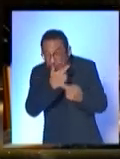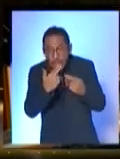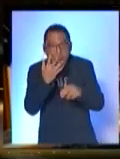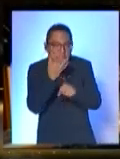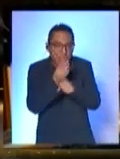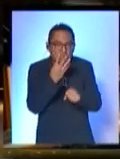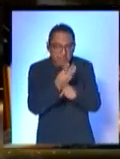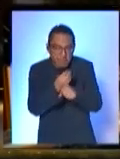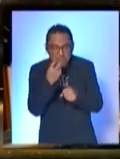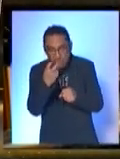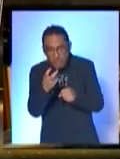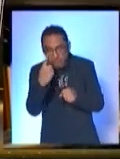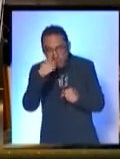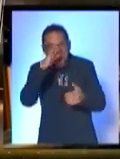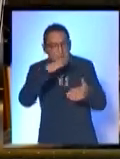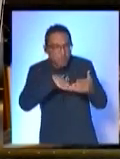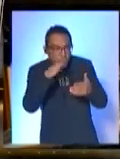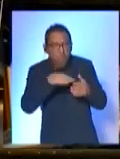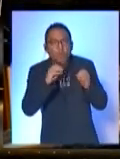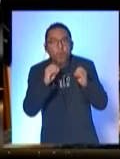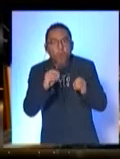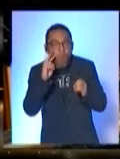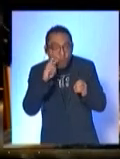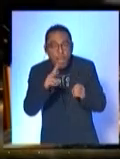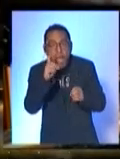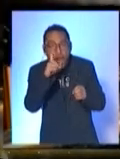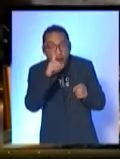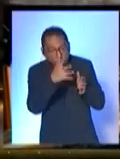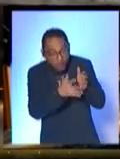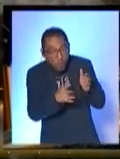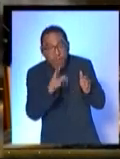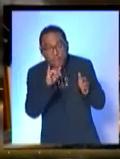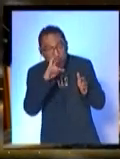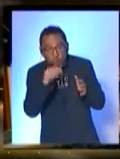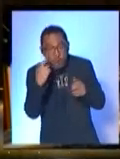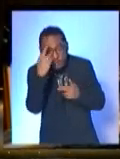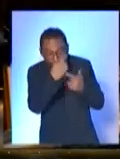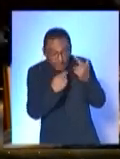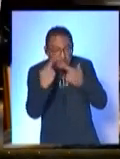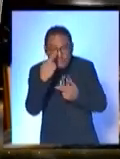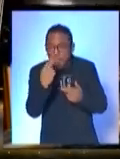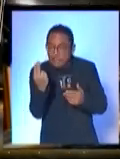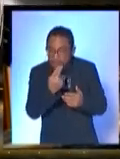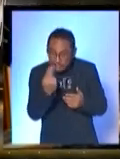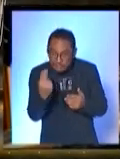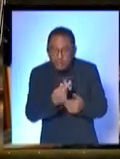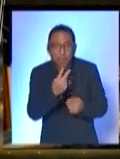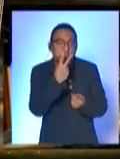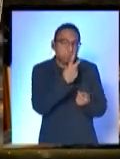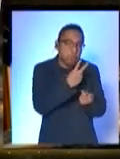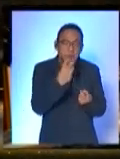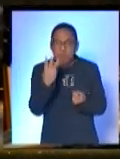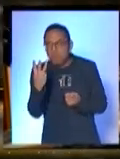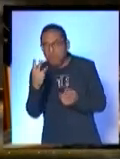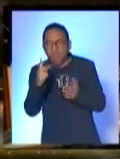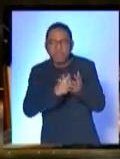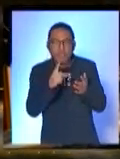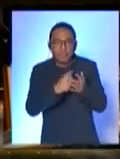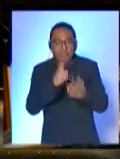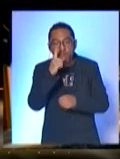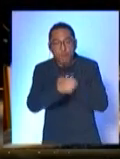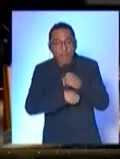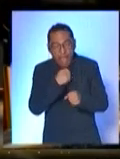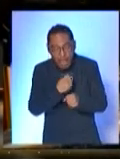el cual es de pintura, relleno de oquedades, y estarla revisando, o sea, dos o tres veces al año para detectar posibles